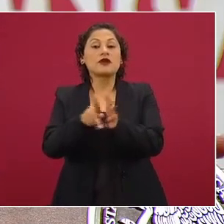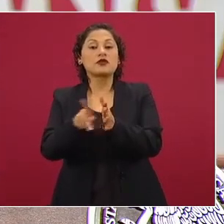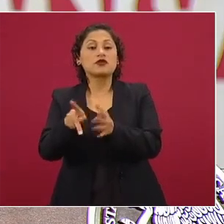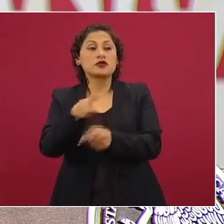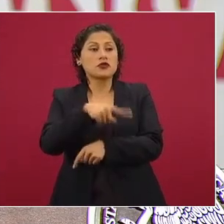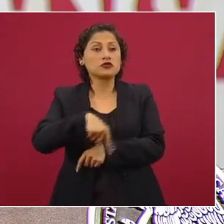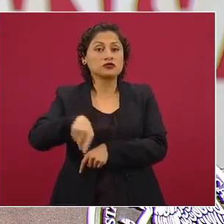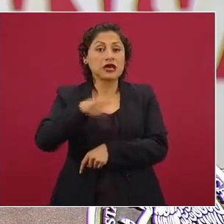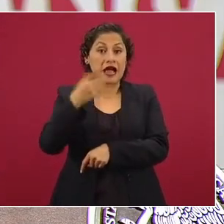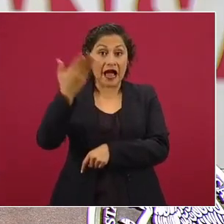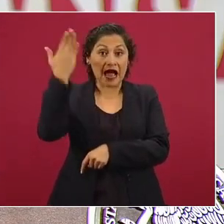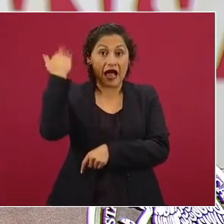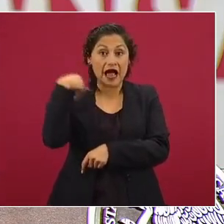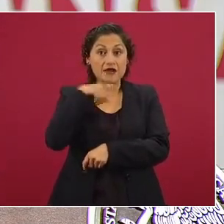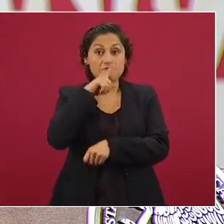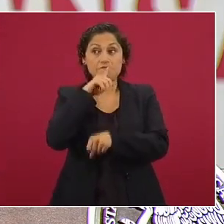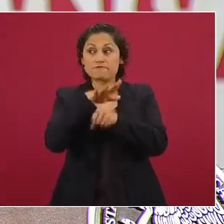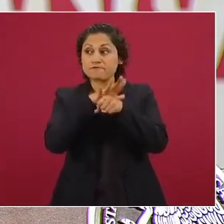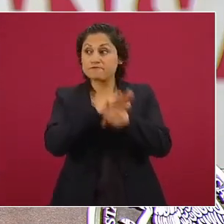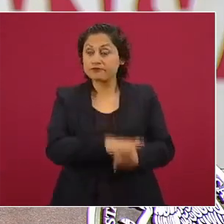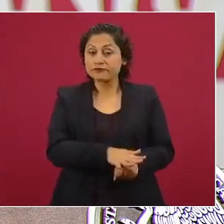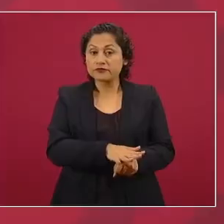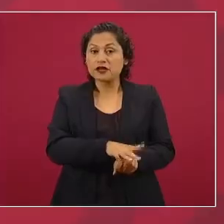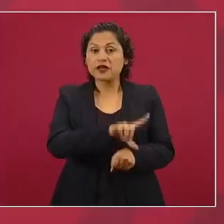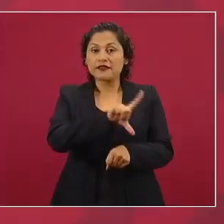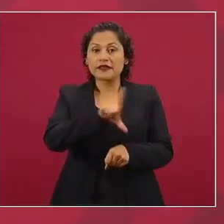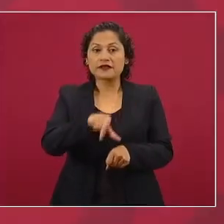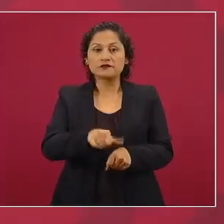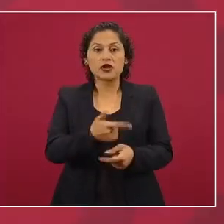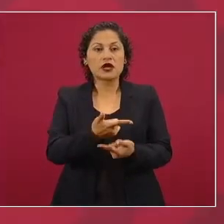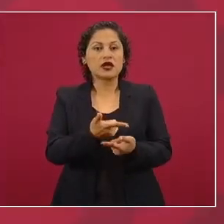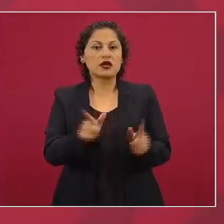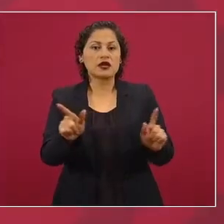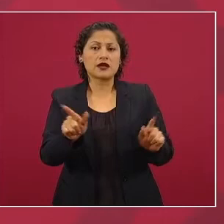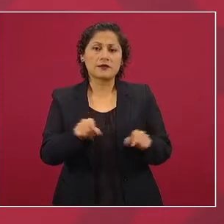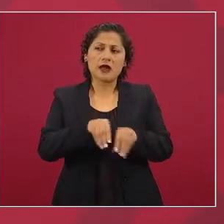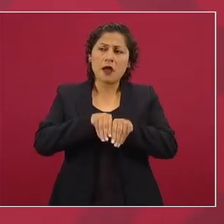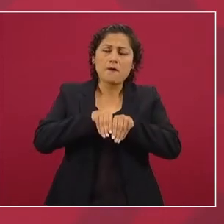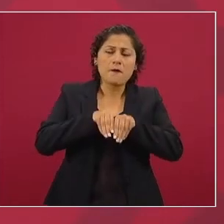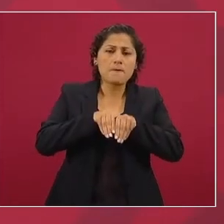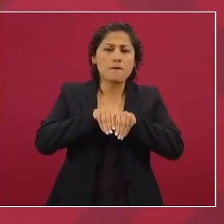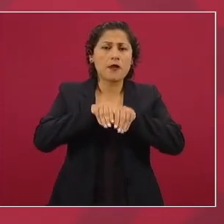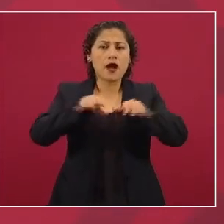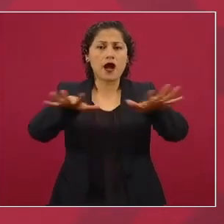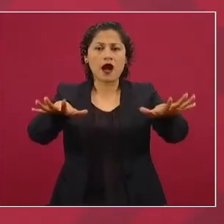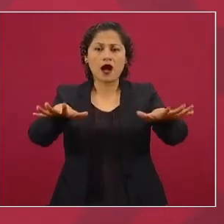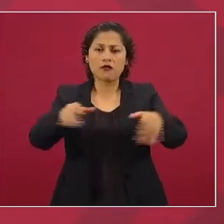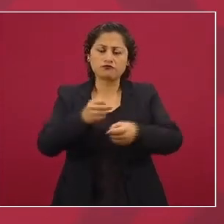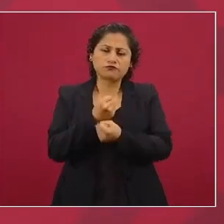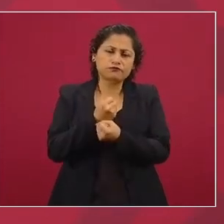estaban controlados por el régimen dictatorial, se vuelven